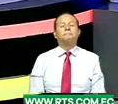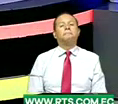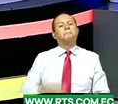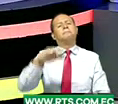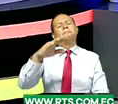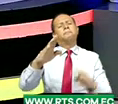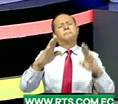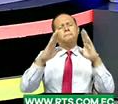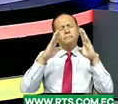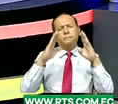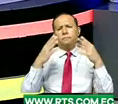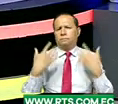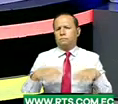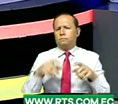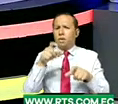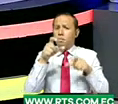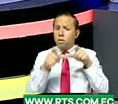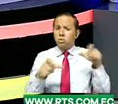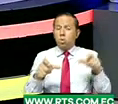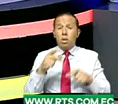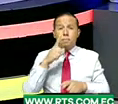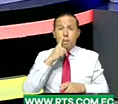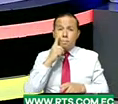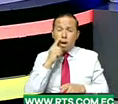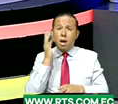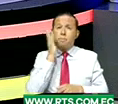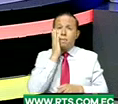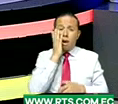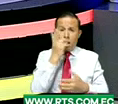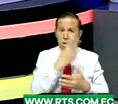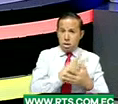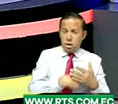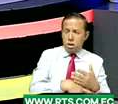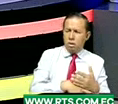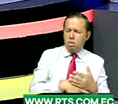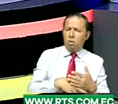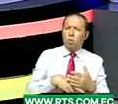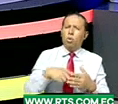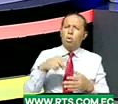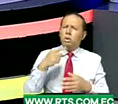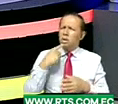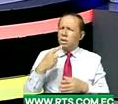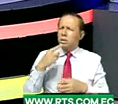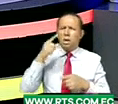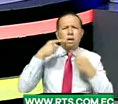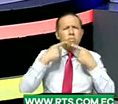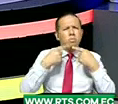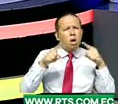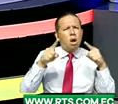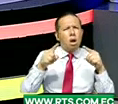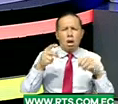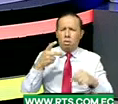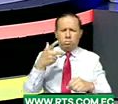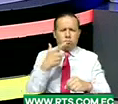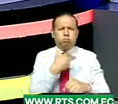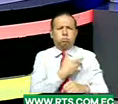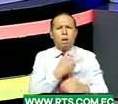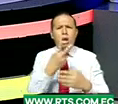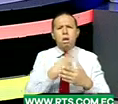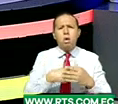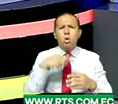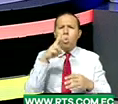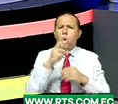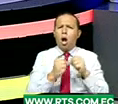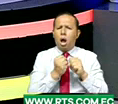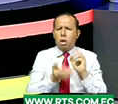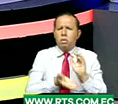mucha atención, son varias las inquietudes de padres de familia que tienen frente a la posible inclusión de niños mayores de 2 años en el plan de vacunación contra